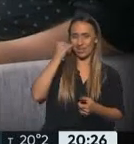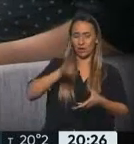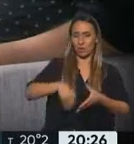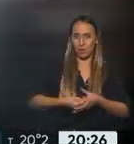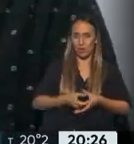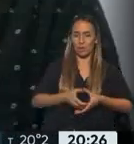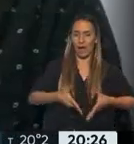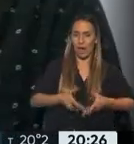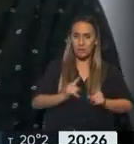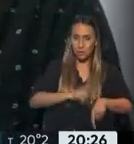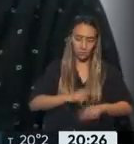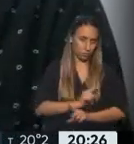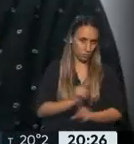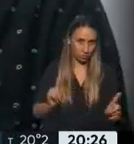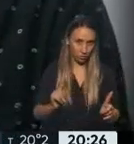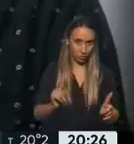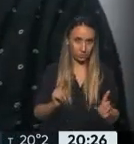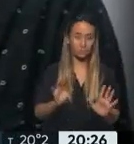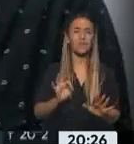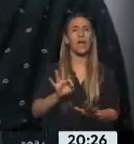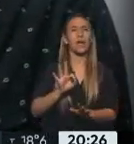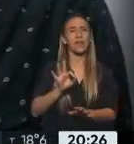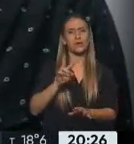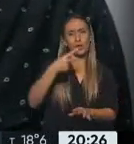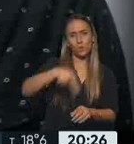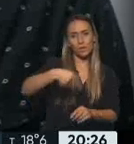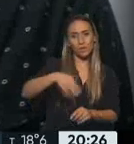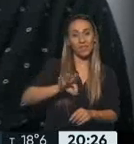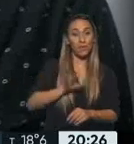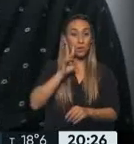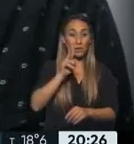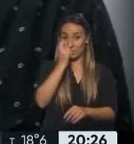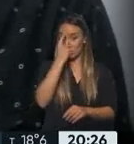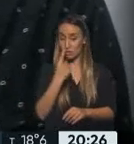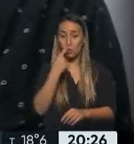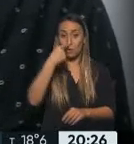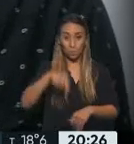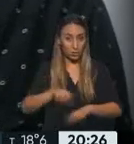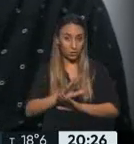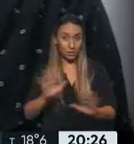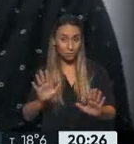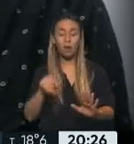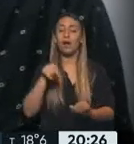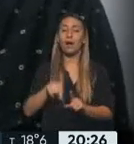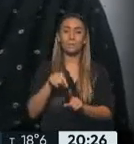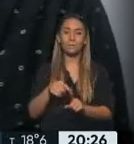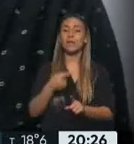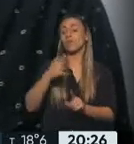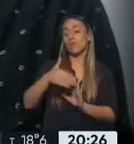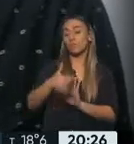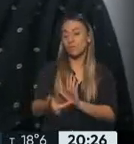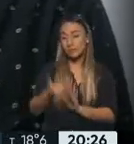del 21, donde hicimos nuestra segunda transferencia, y 10 días después, bueno, a través de los análisis nos enterábamos